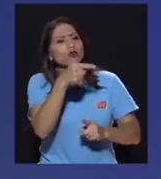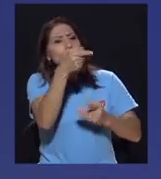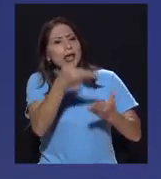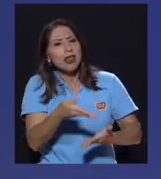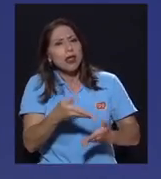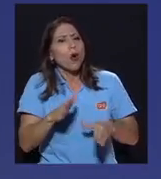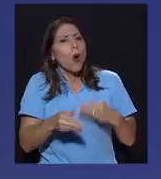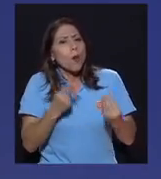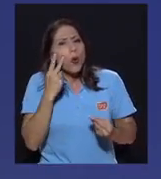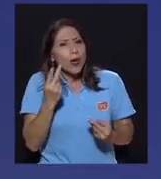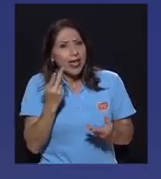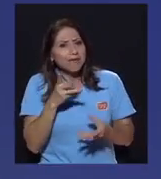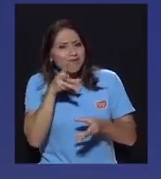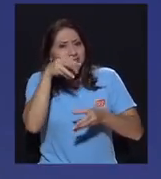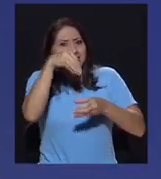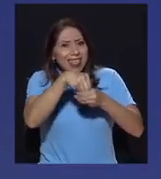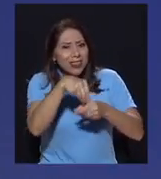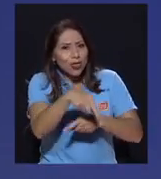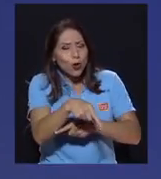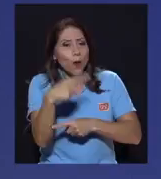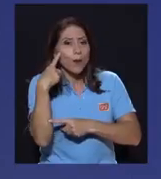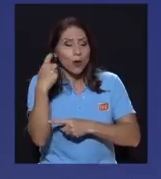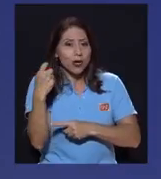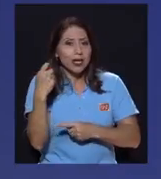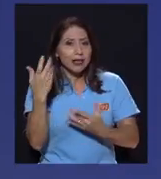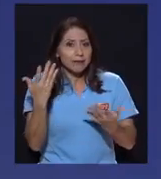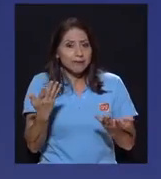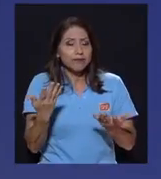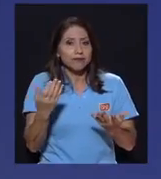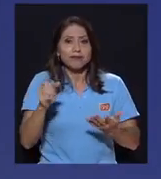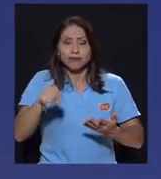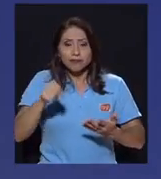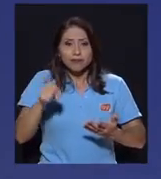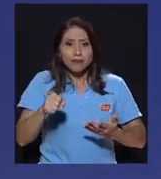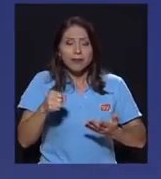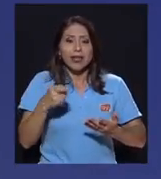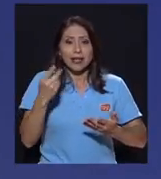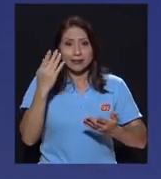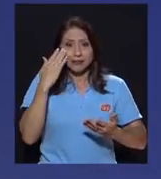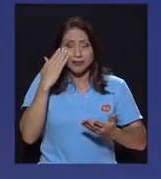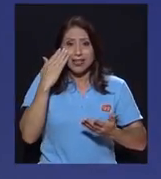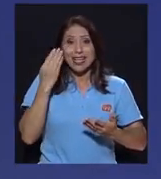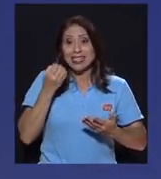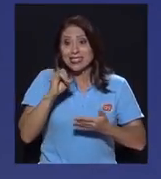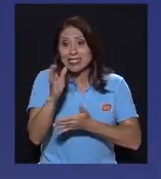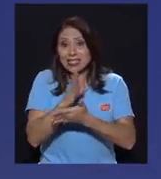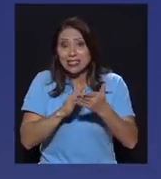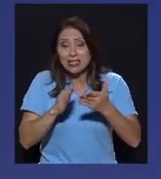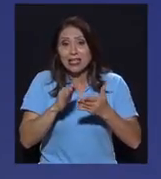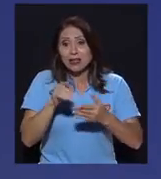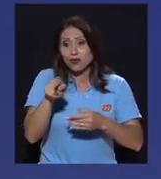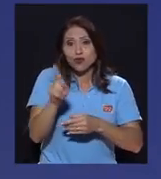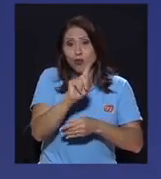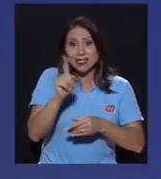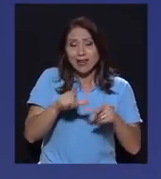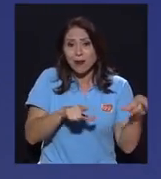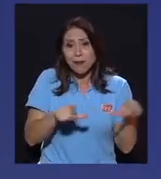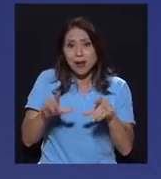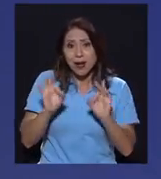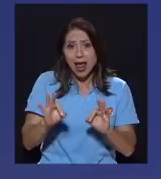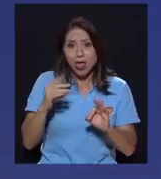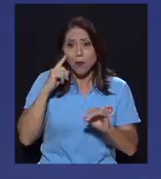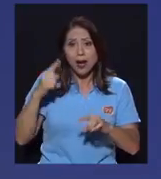desde adentro porque porque seriamente si uno no estaba preparado para llegar a un momento determinado